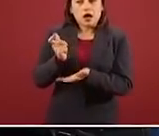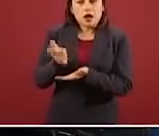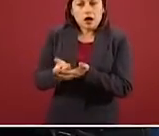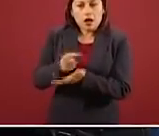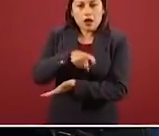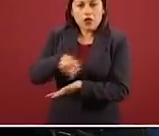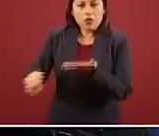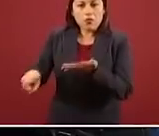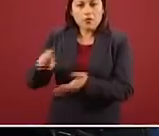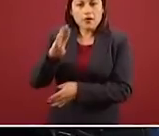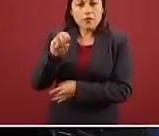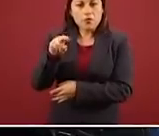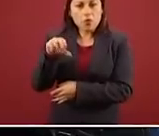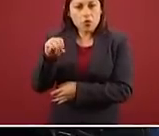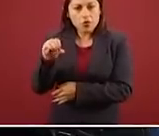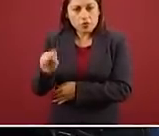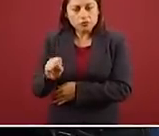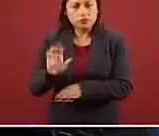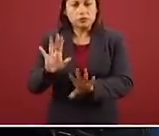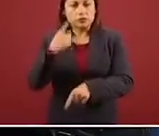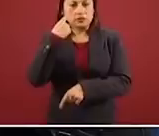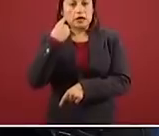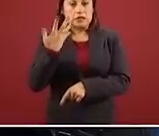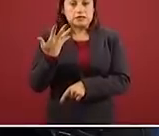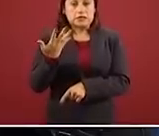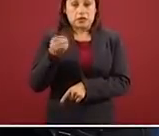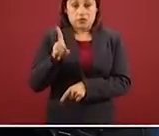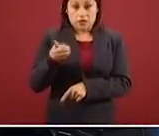diciembre la Secretaría de Hacienda,